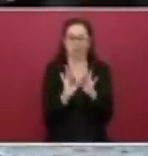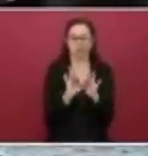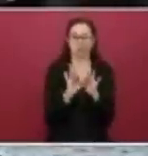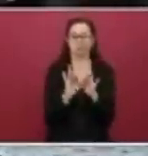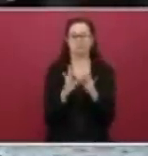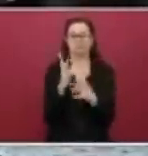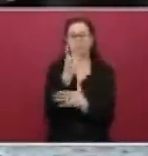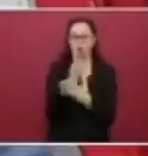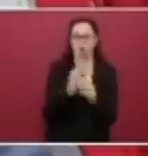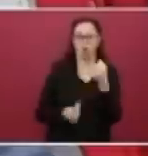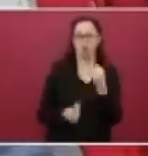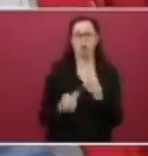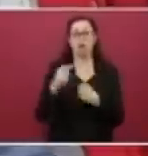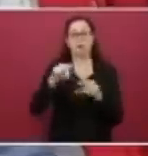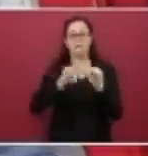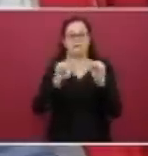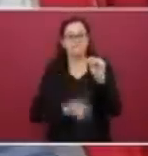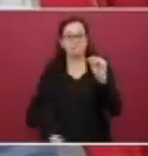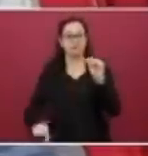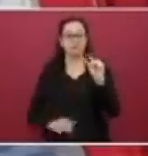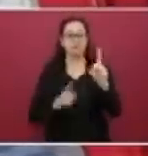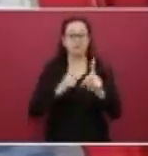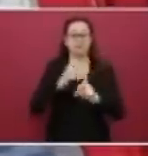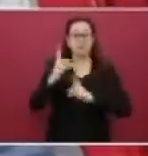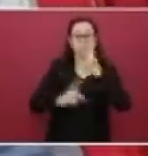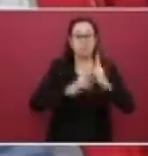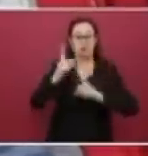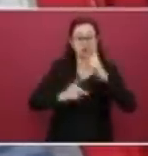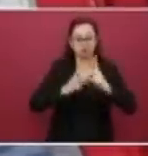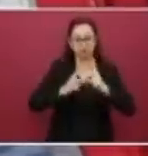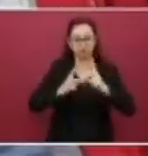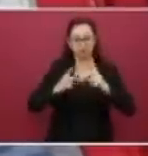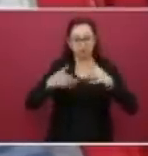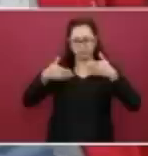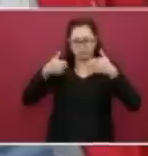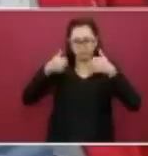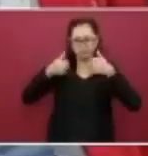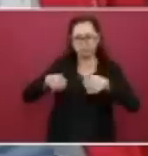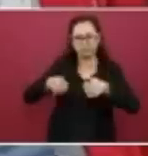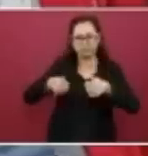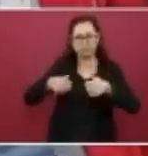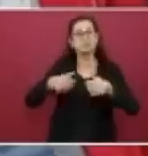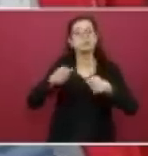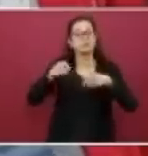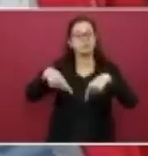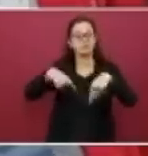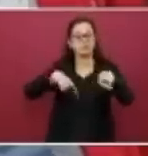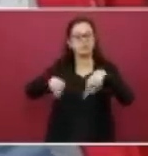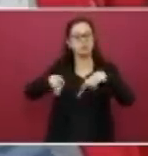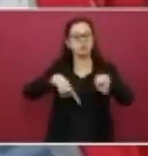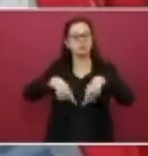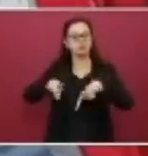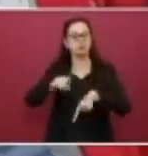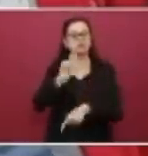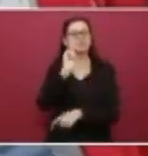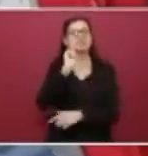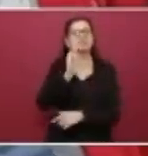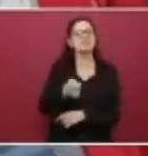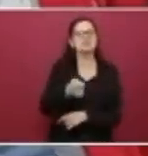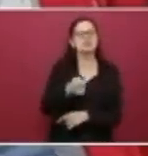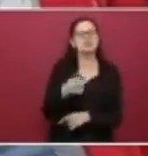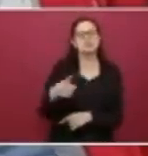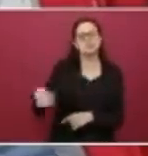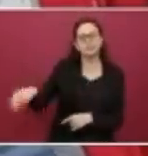méxico incluyendo el fútbol lo cual puede resultar en que ahora la afición pague más por disfrutar